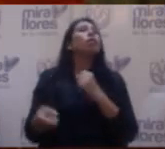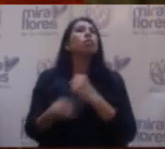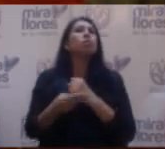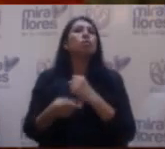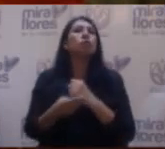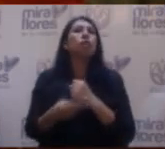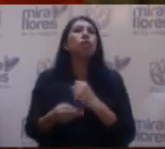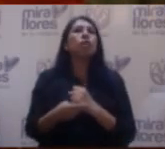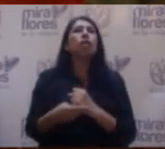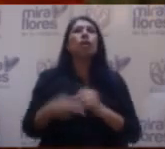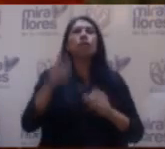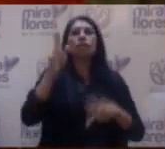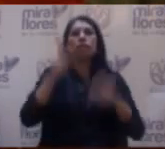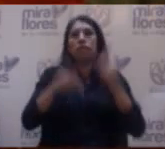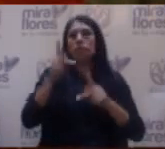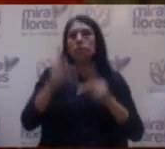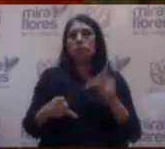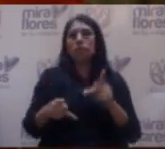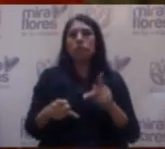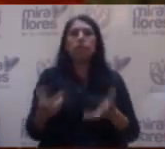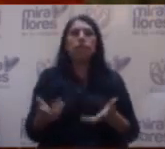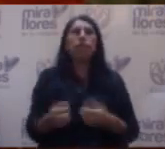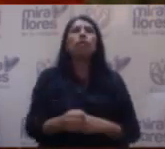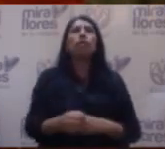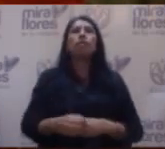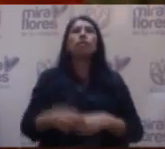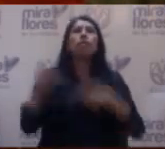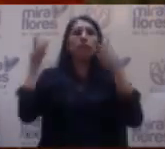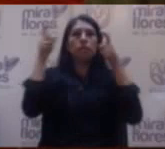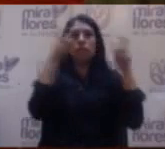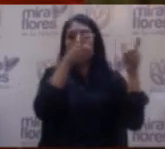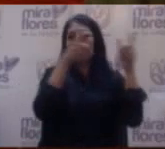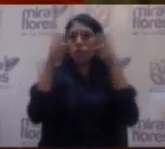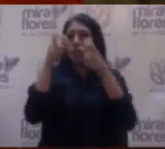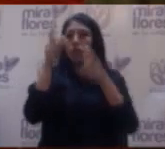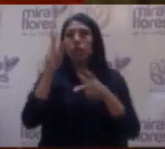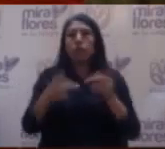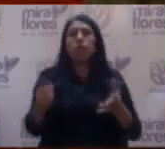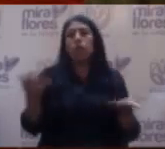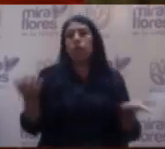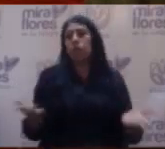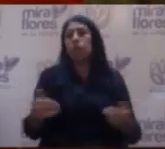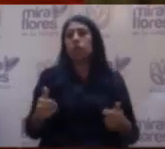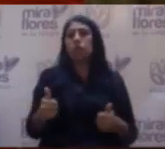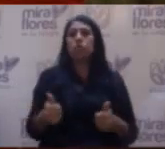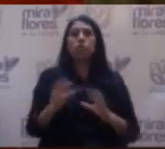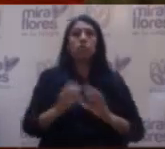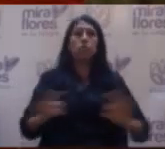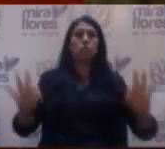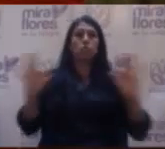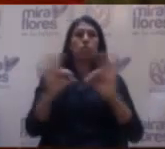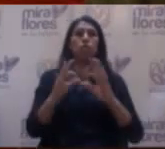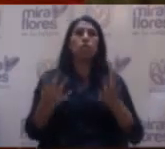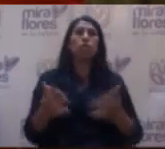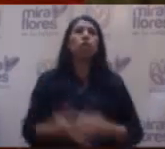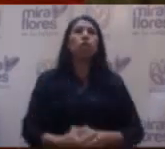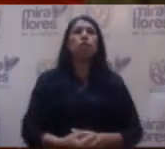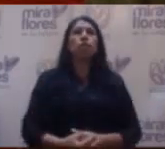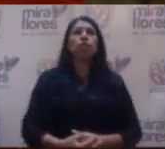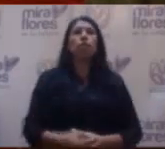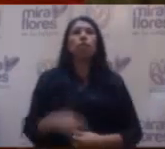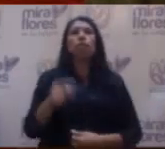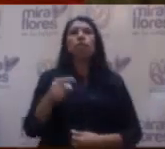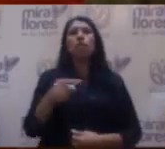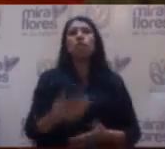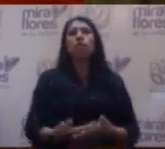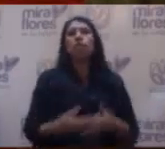Serenazgo. Y de hecho, esto es algo muy valioso y muy meritorio, inclusive en una